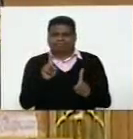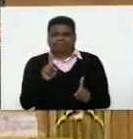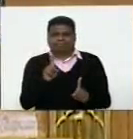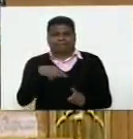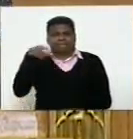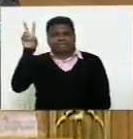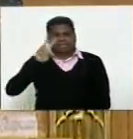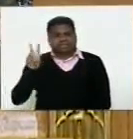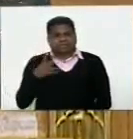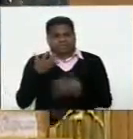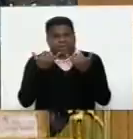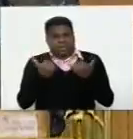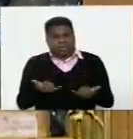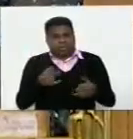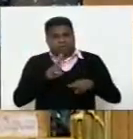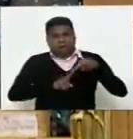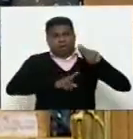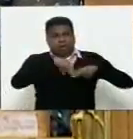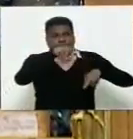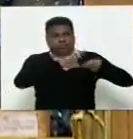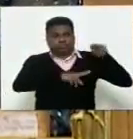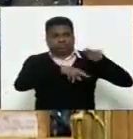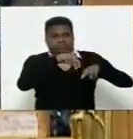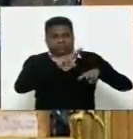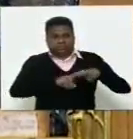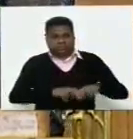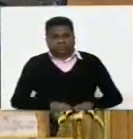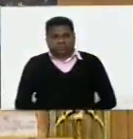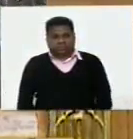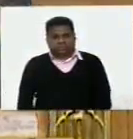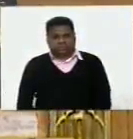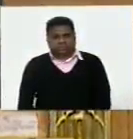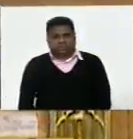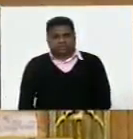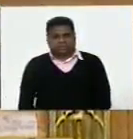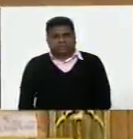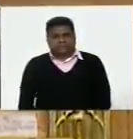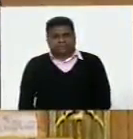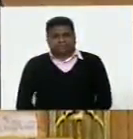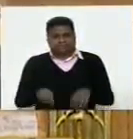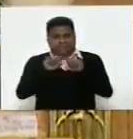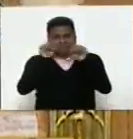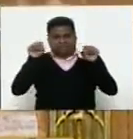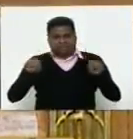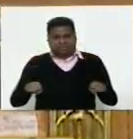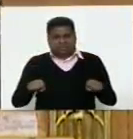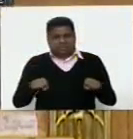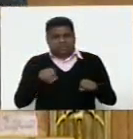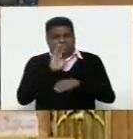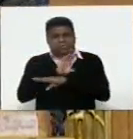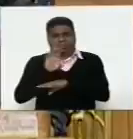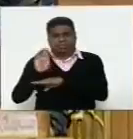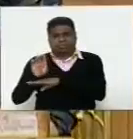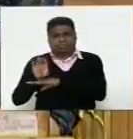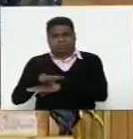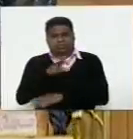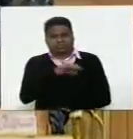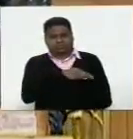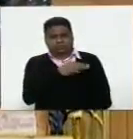está construyendo el sistema de protección social,